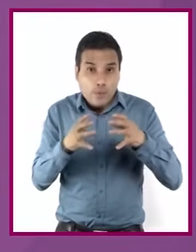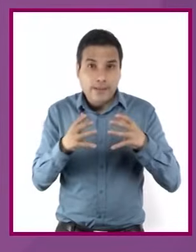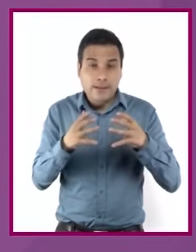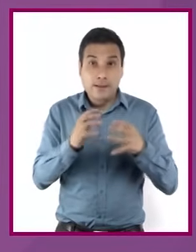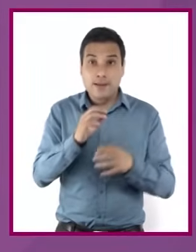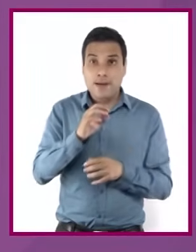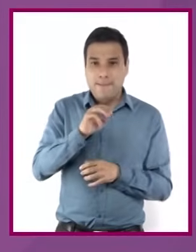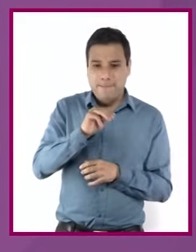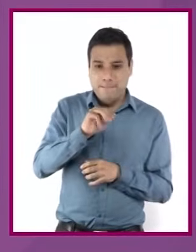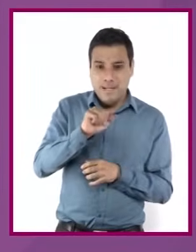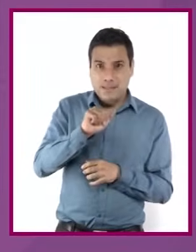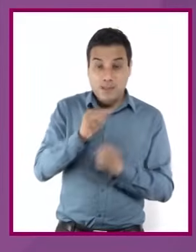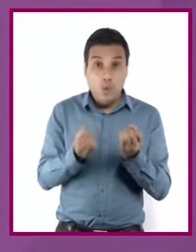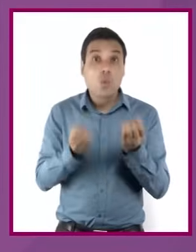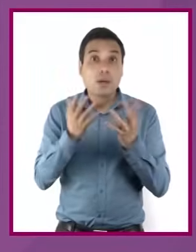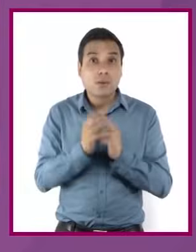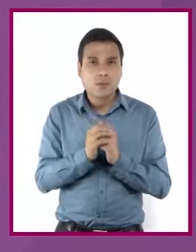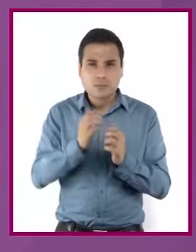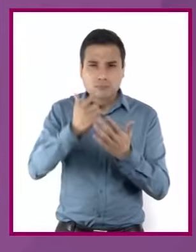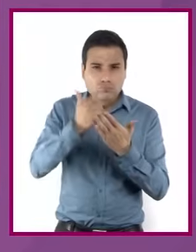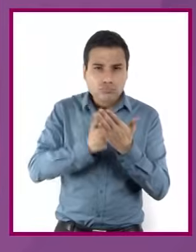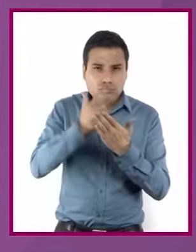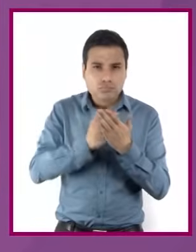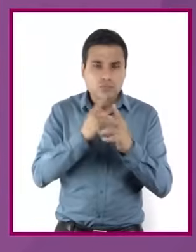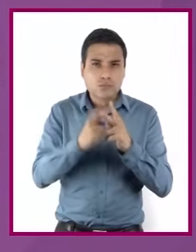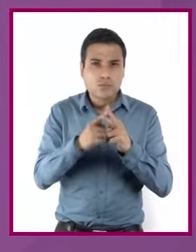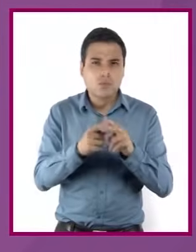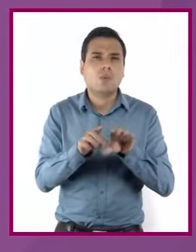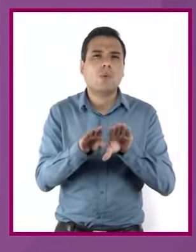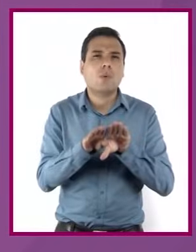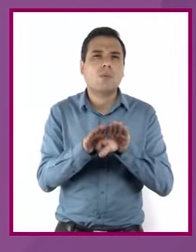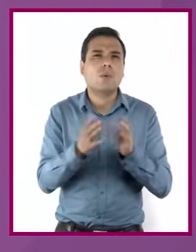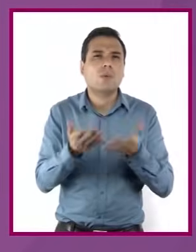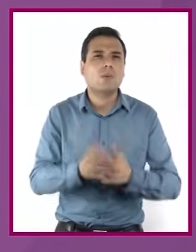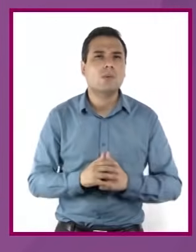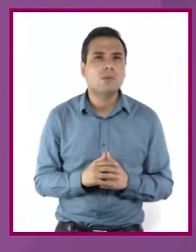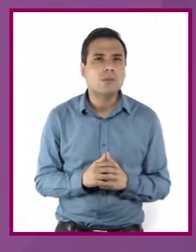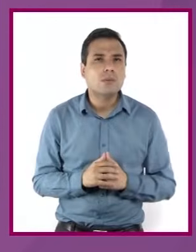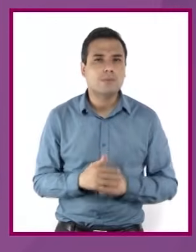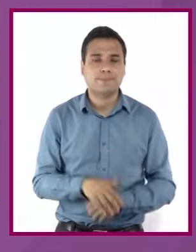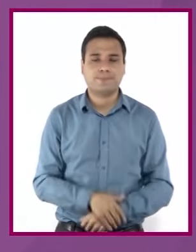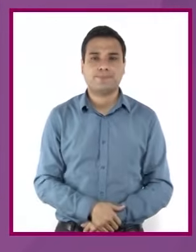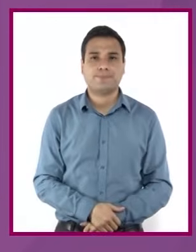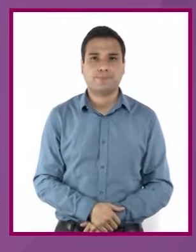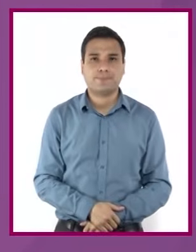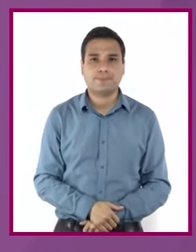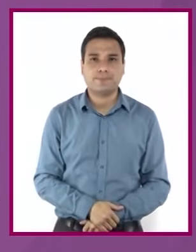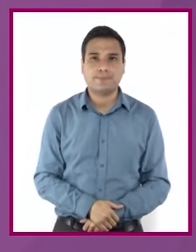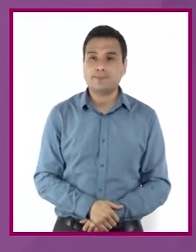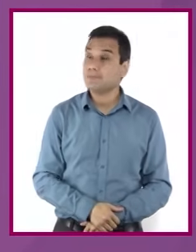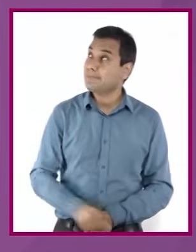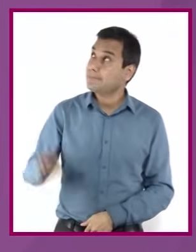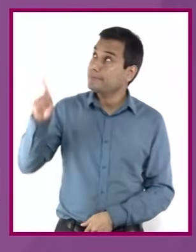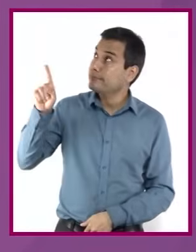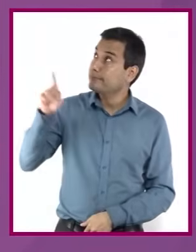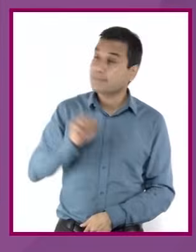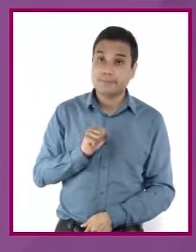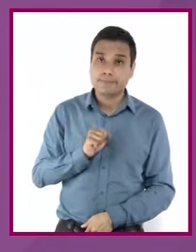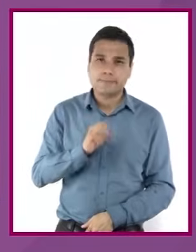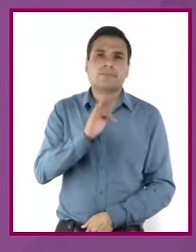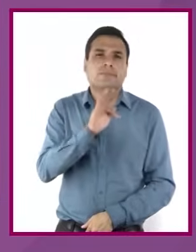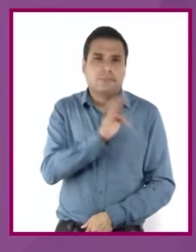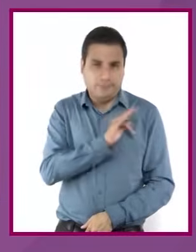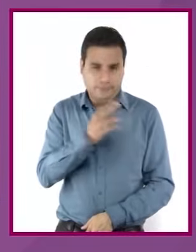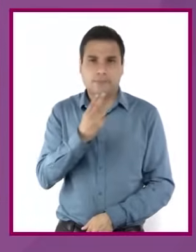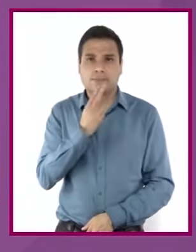objeto? ¿Cómo se miden? la masa se puede expresar en gramos